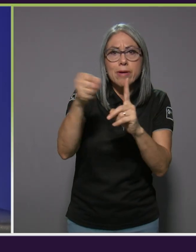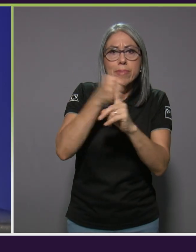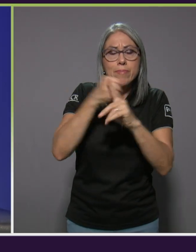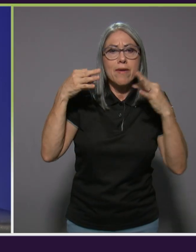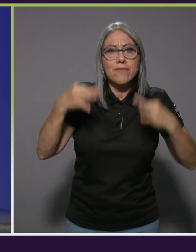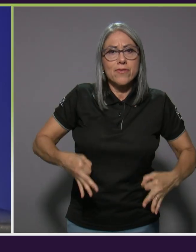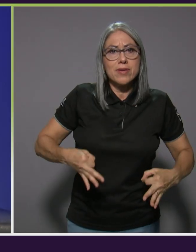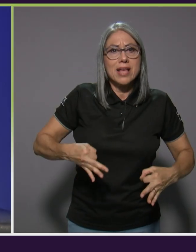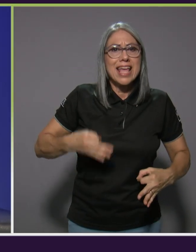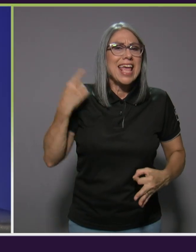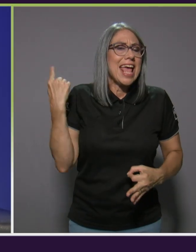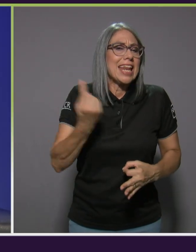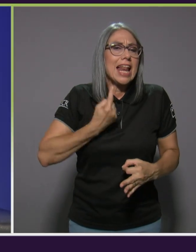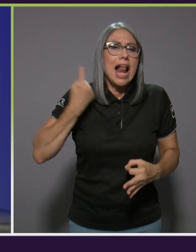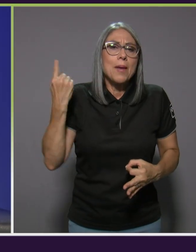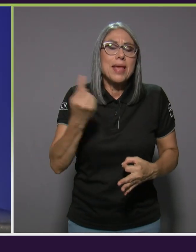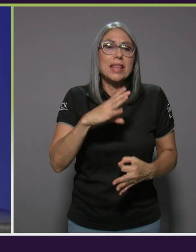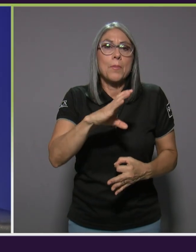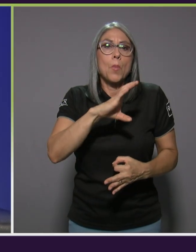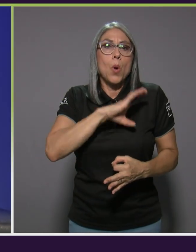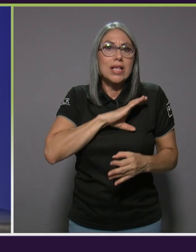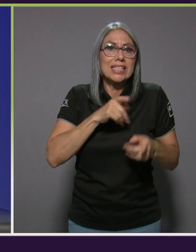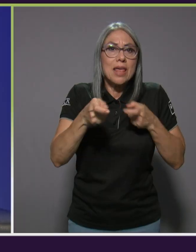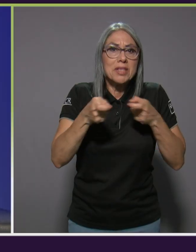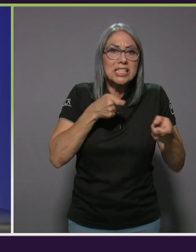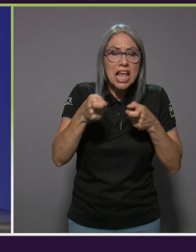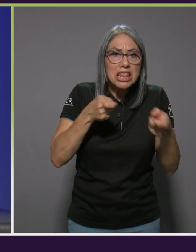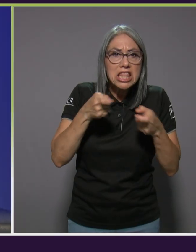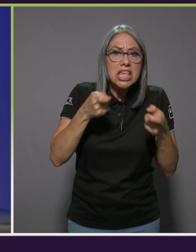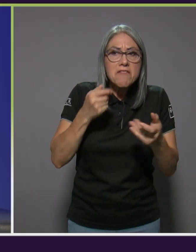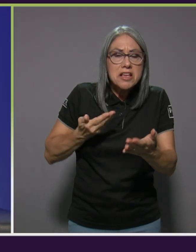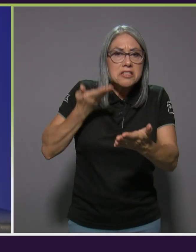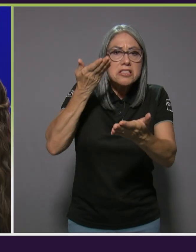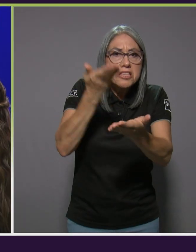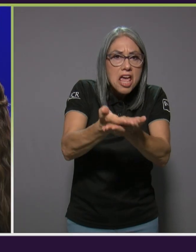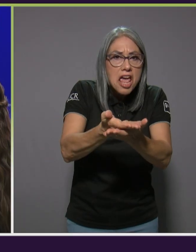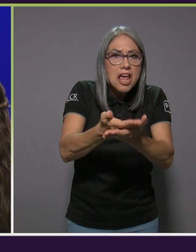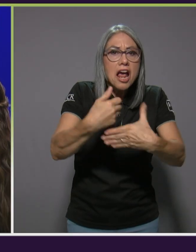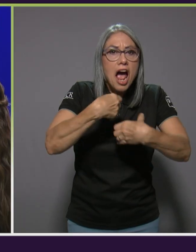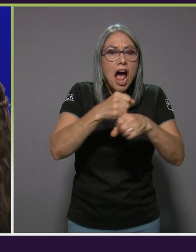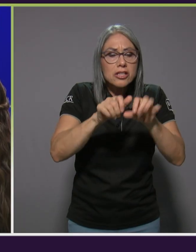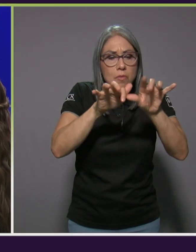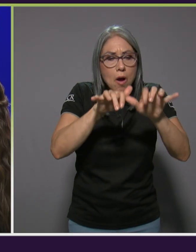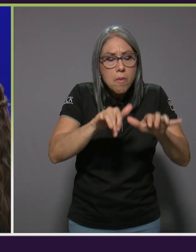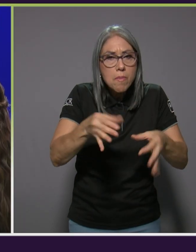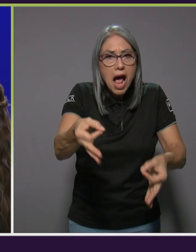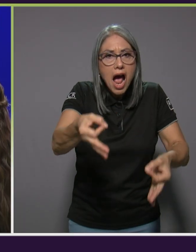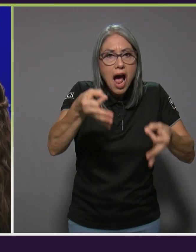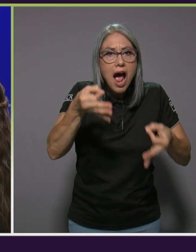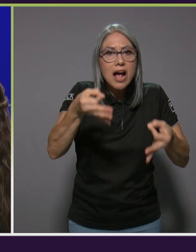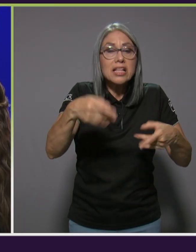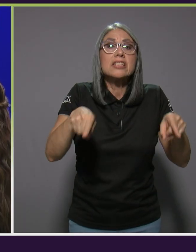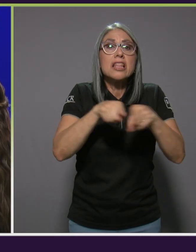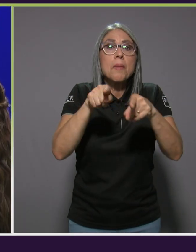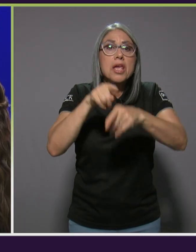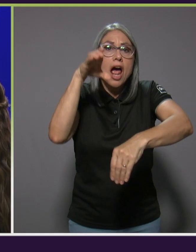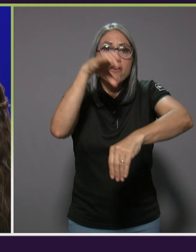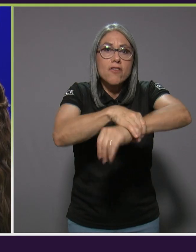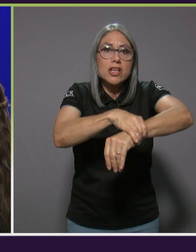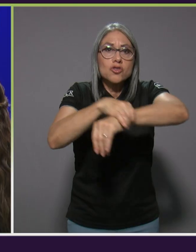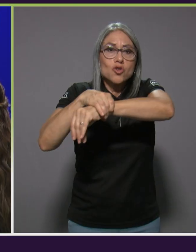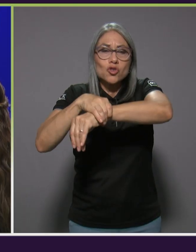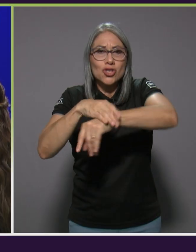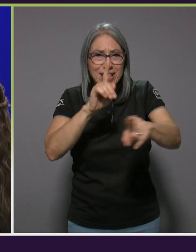la policía administrativa, se generan actas de la policía y pues hay arrestos y cosas similares.